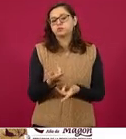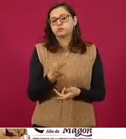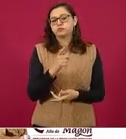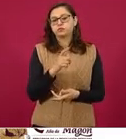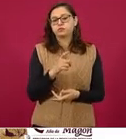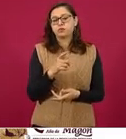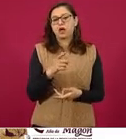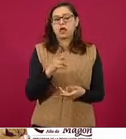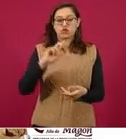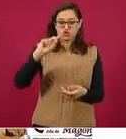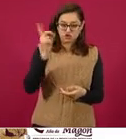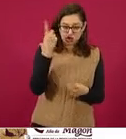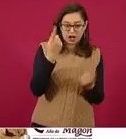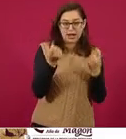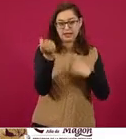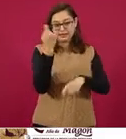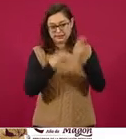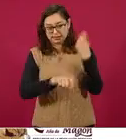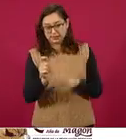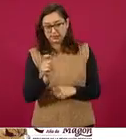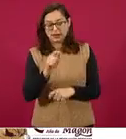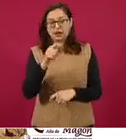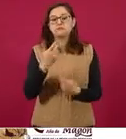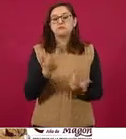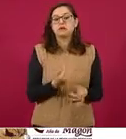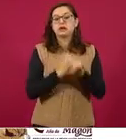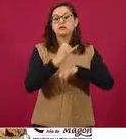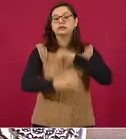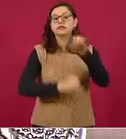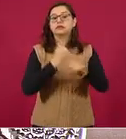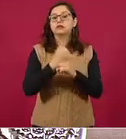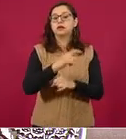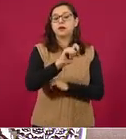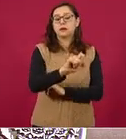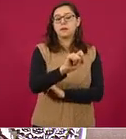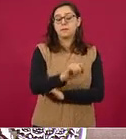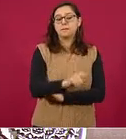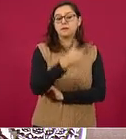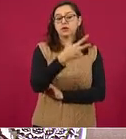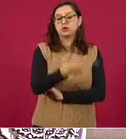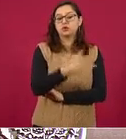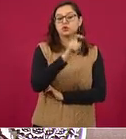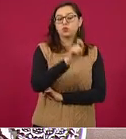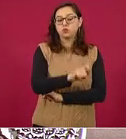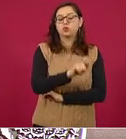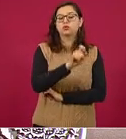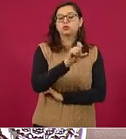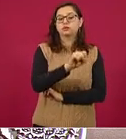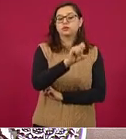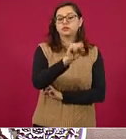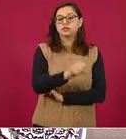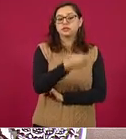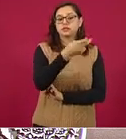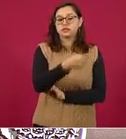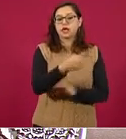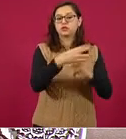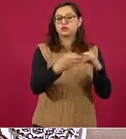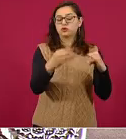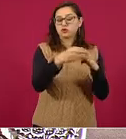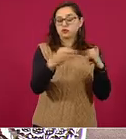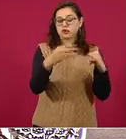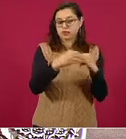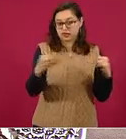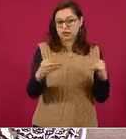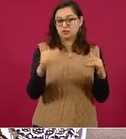y convertido a kilos, el precio internacional sería de 28 pesos con 62